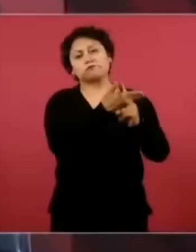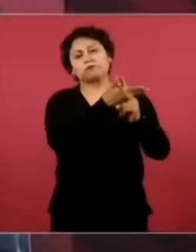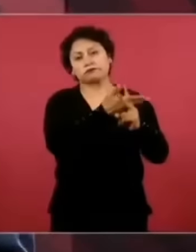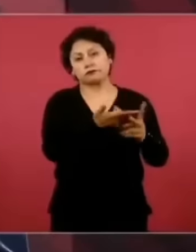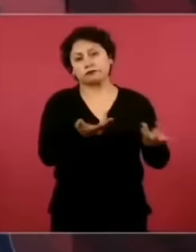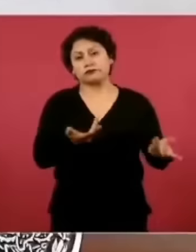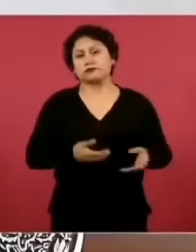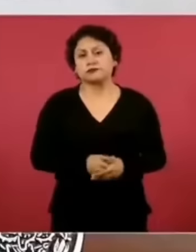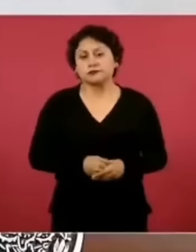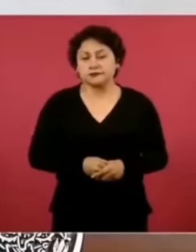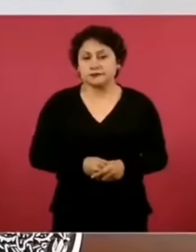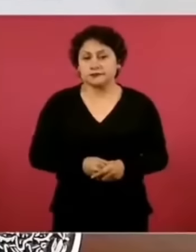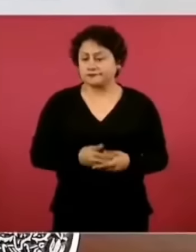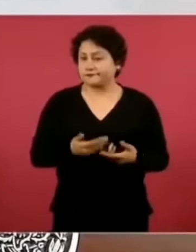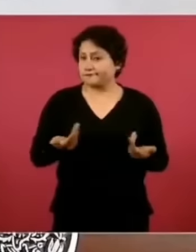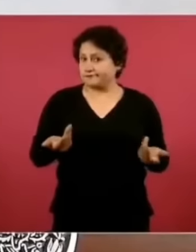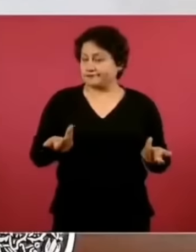Entonces, por eso